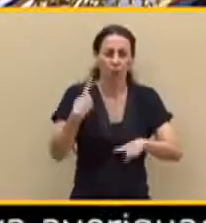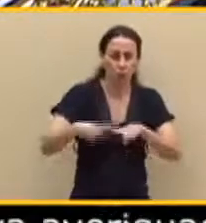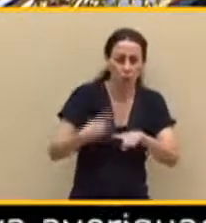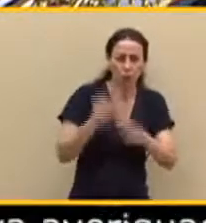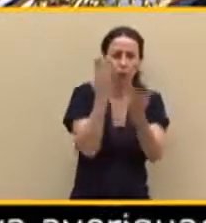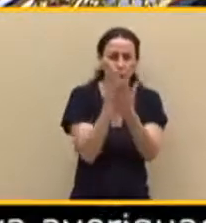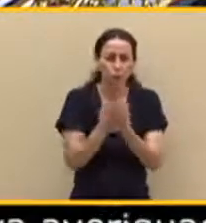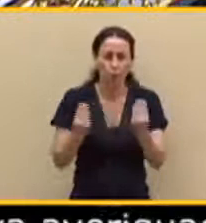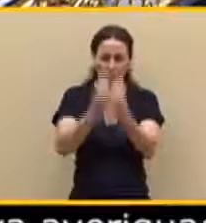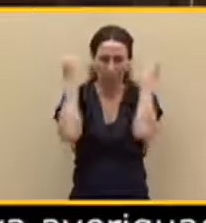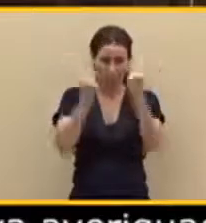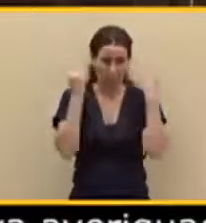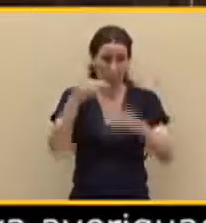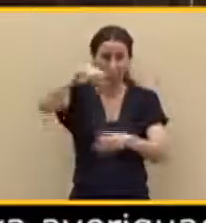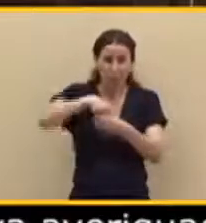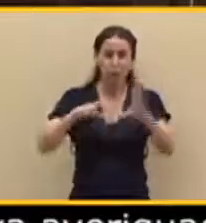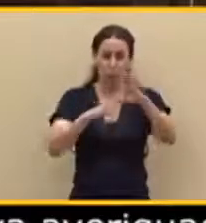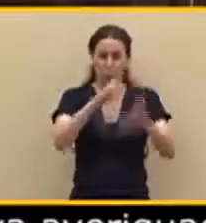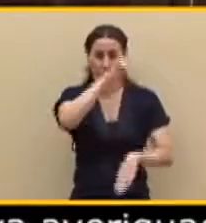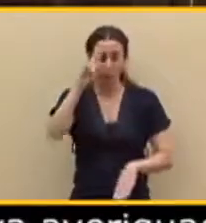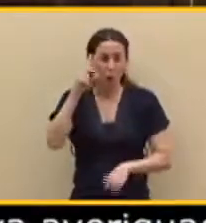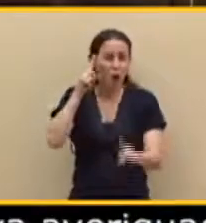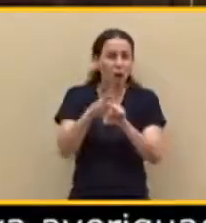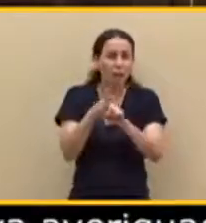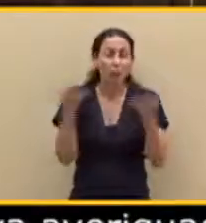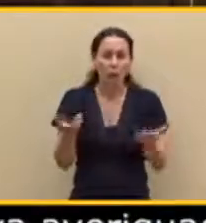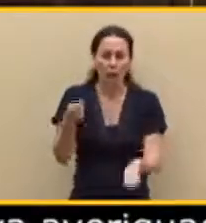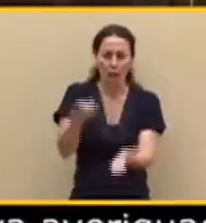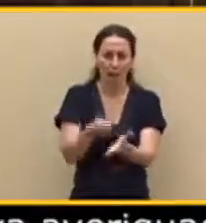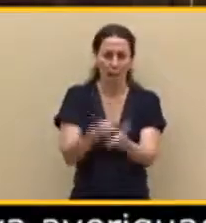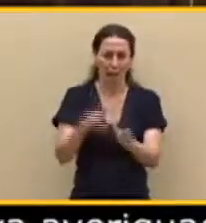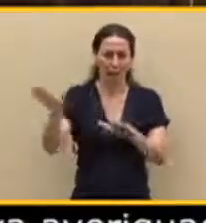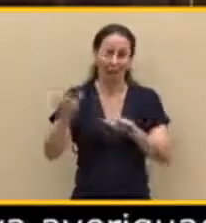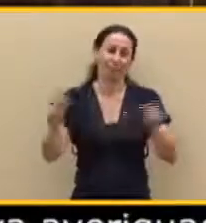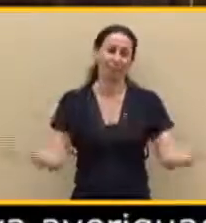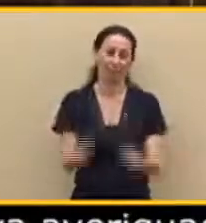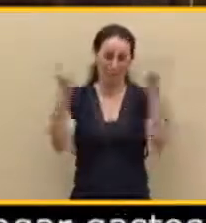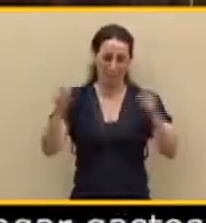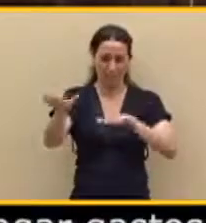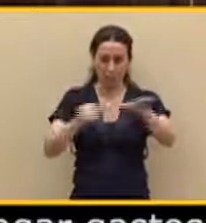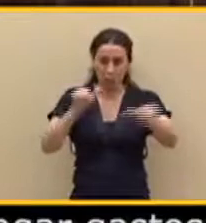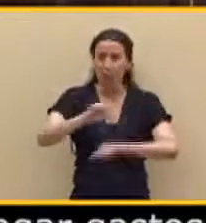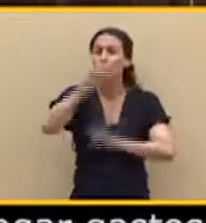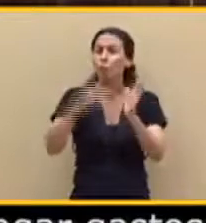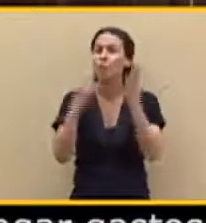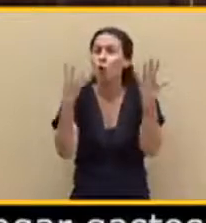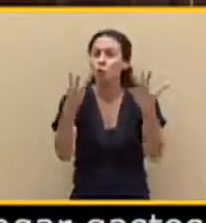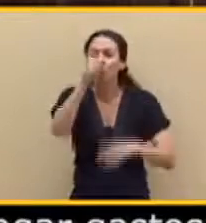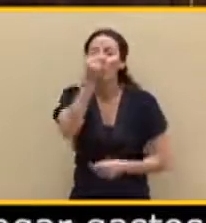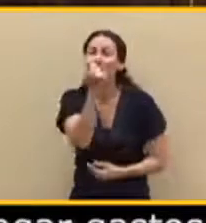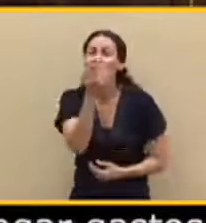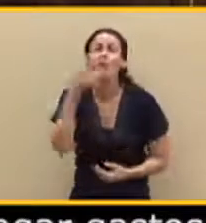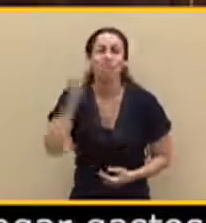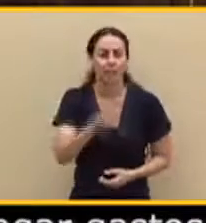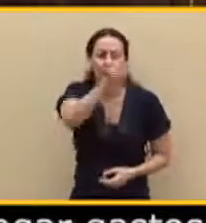Madrid para pagar gastos de la campaña electoral del presidente del Gobierno en 2008 con dinero de todos los madrileños y todas las madrileñas.